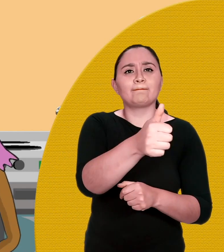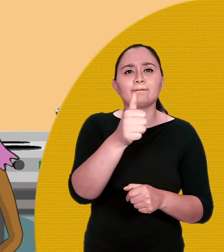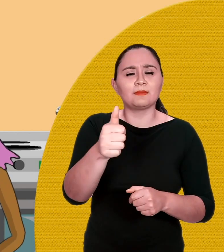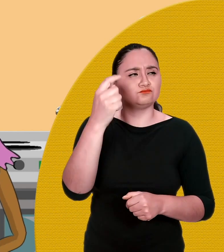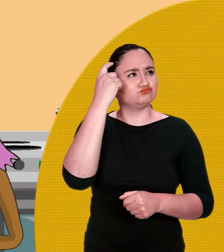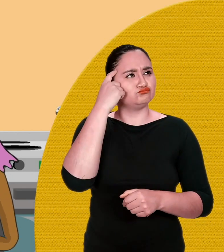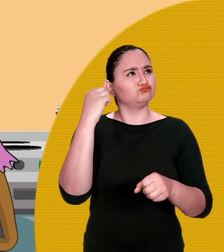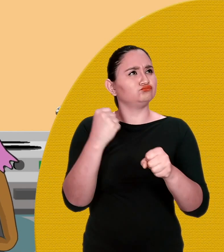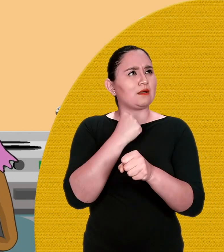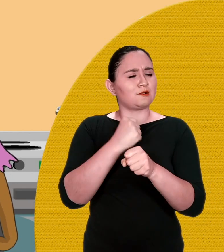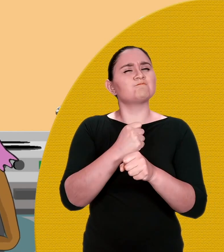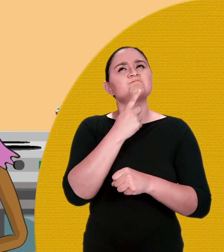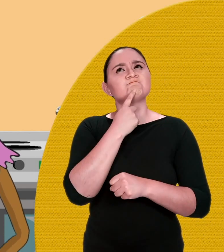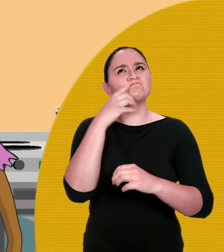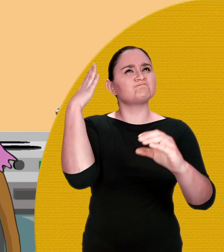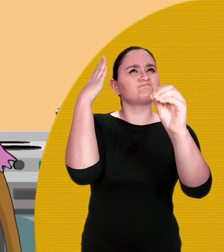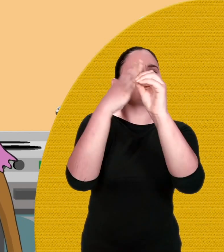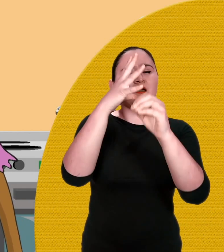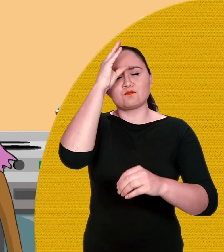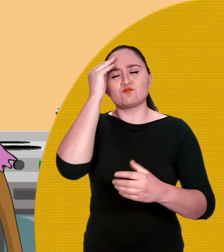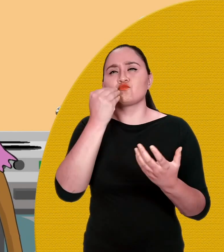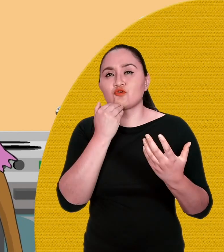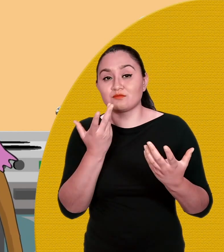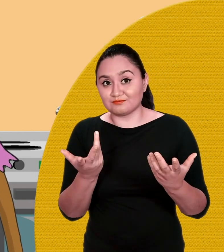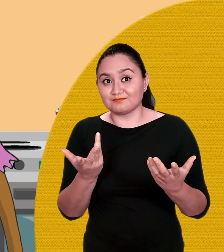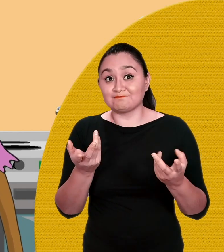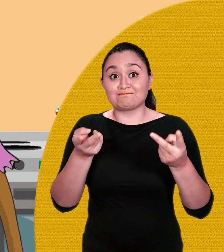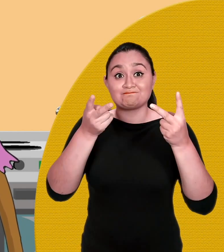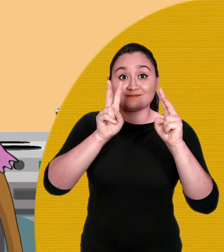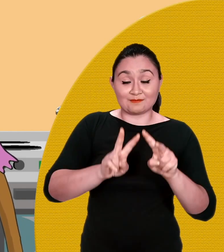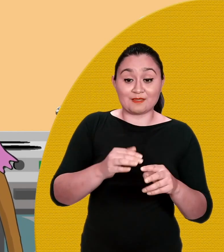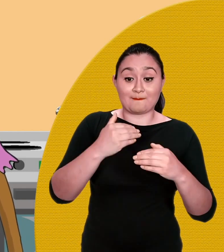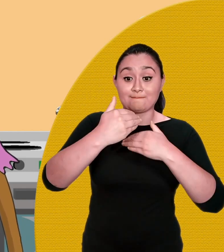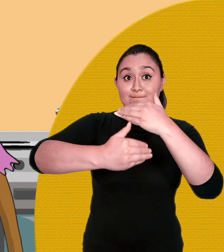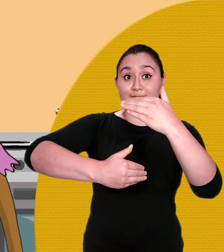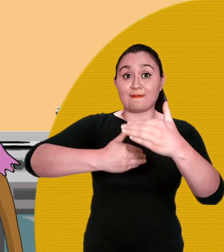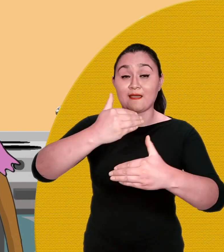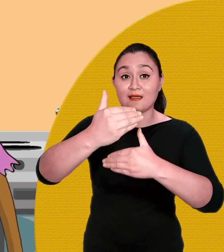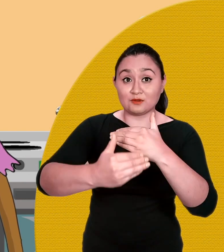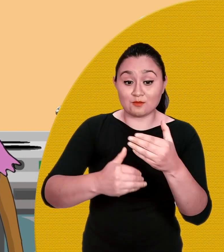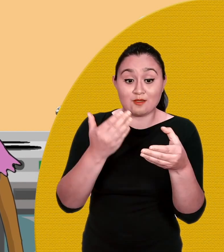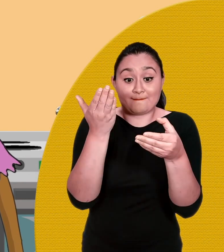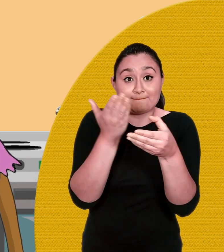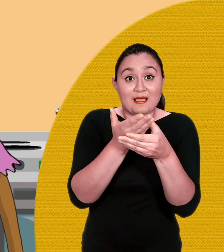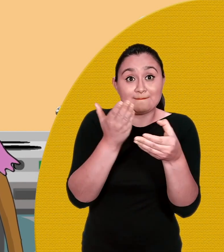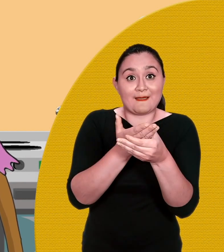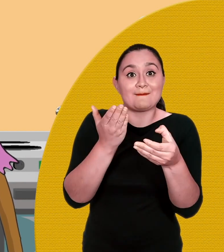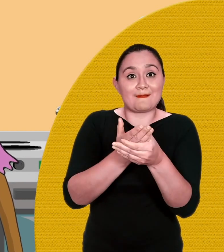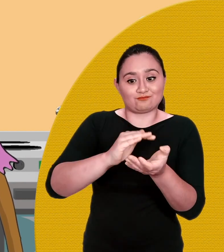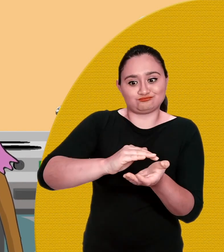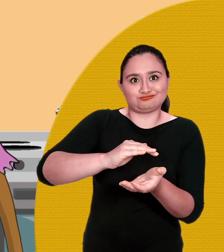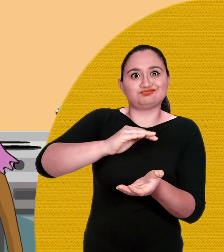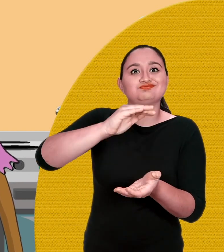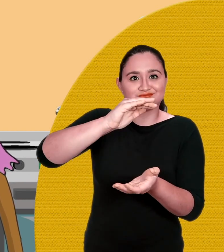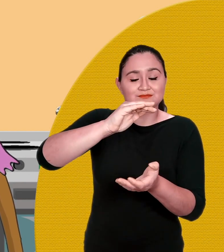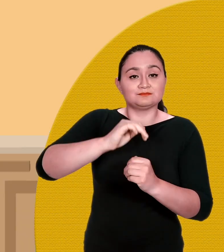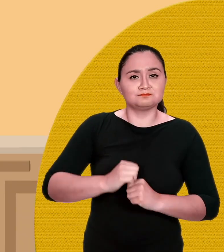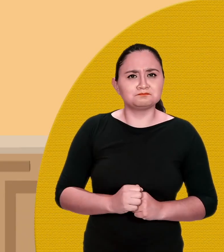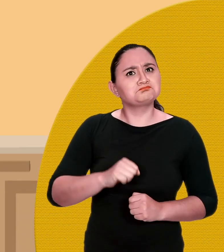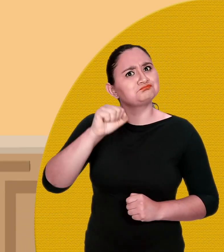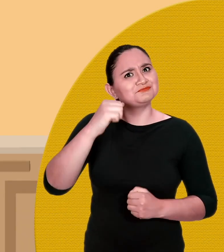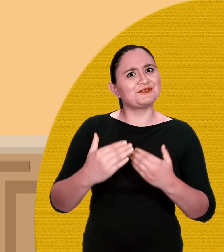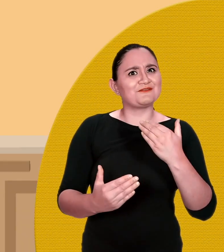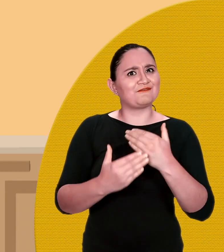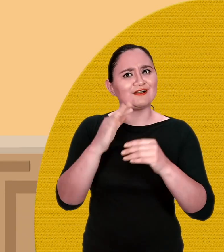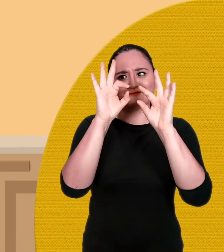plantearte un trabajo en torno a un objetivo de aprendizaje. Y lo que realices paso a paso, lo vas poniendo en el portafolio. Es